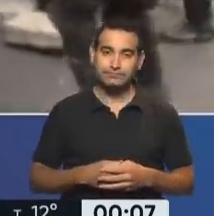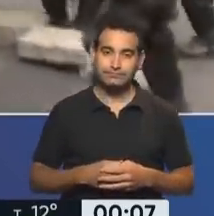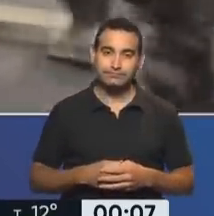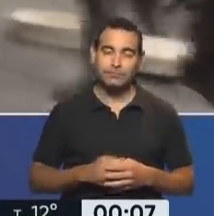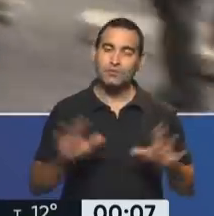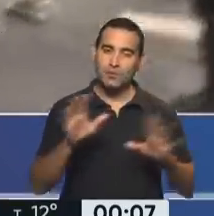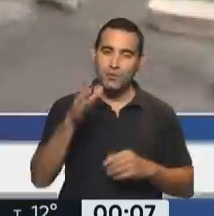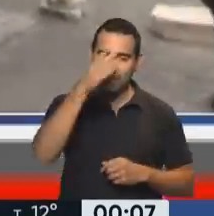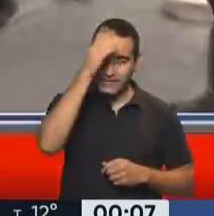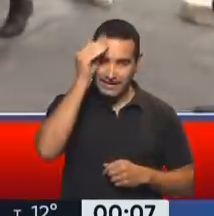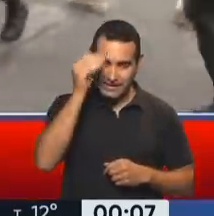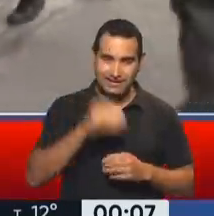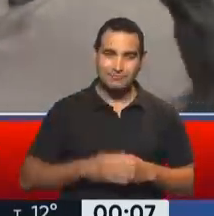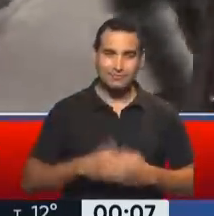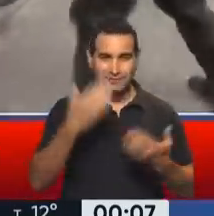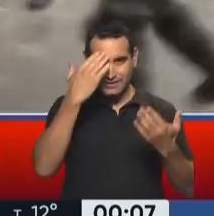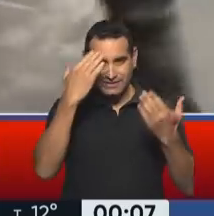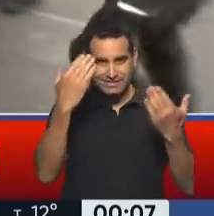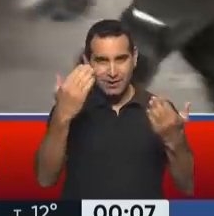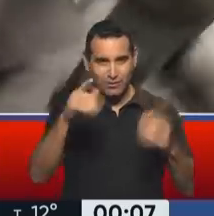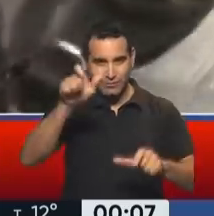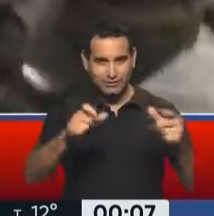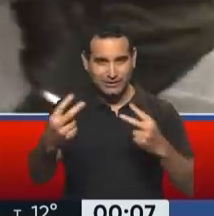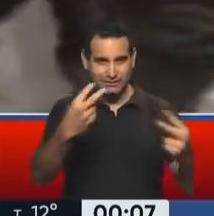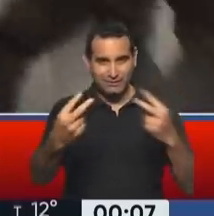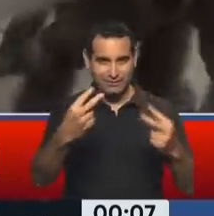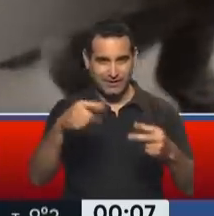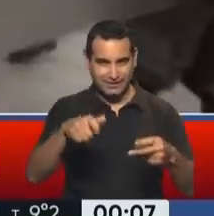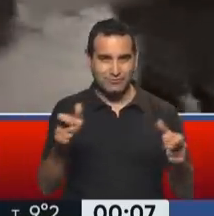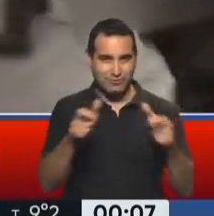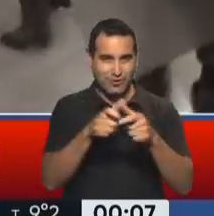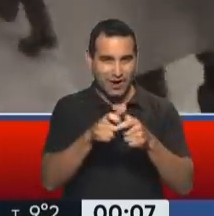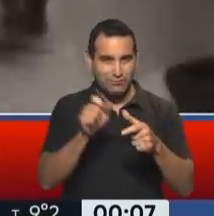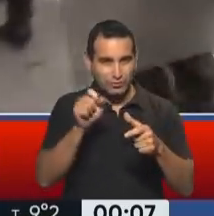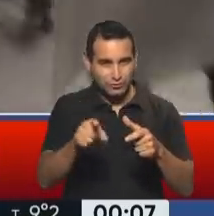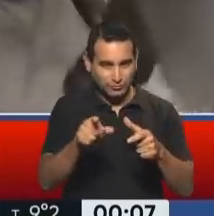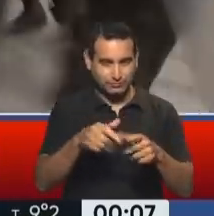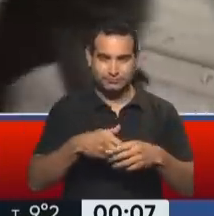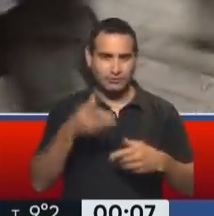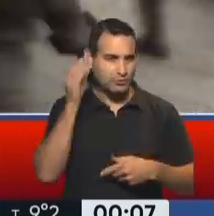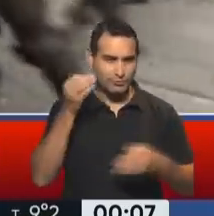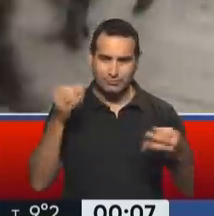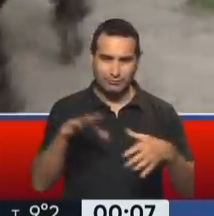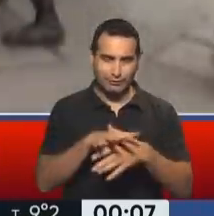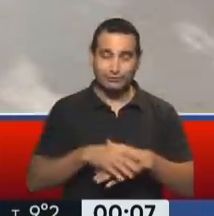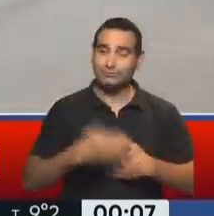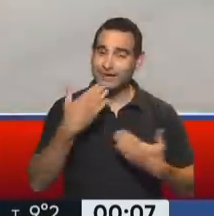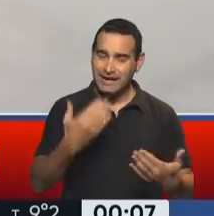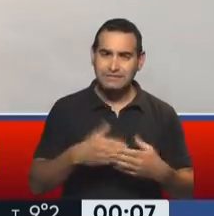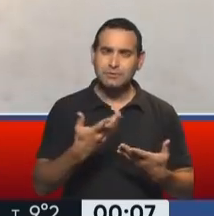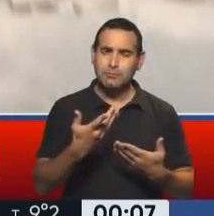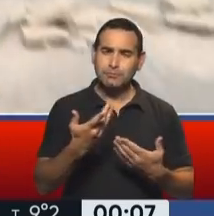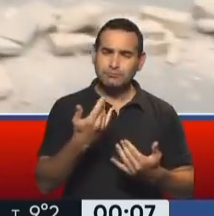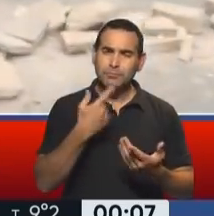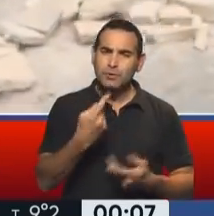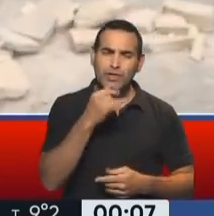Hola, Daniel. Un saludo a la audiencia de tu programa. Los oigo perfectamente. Gracias. ¿Cómo es detalladamente